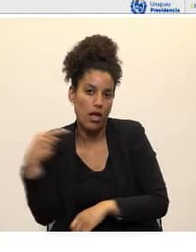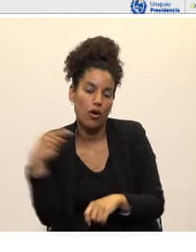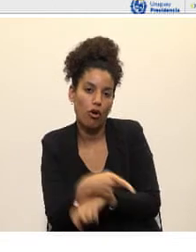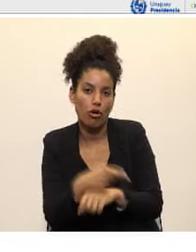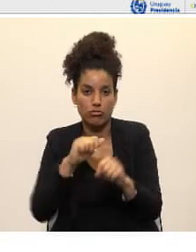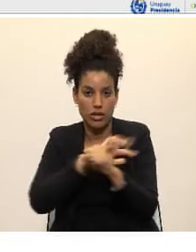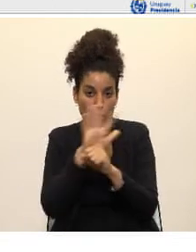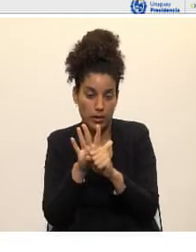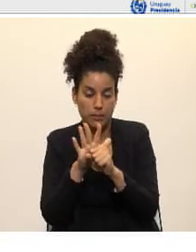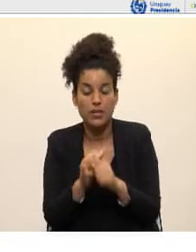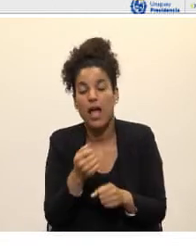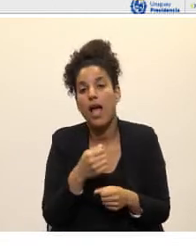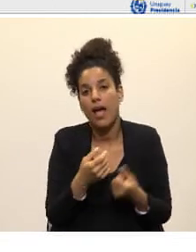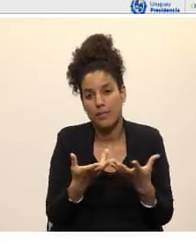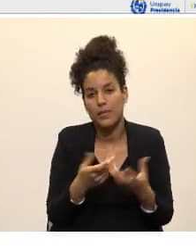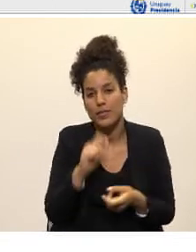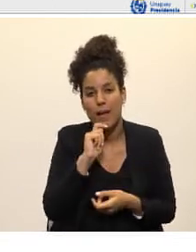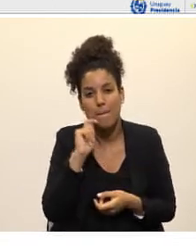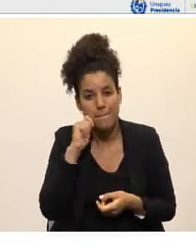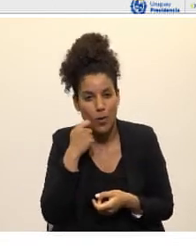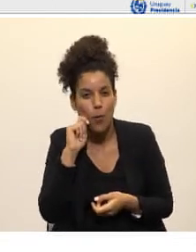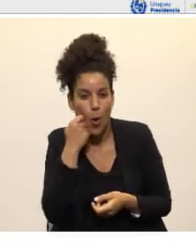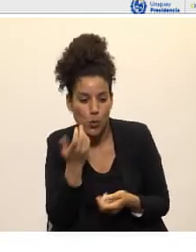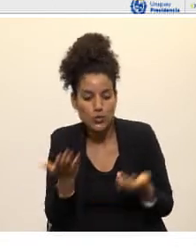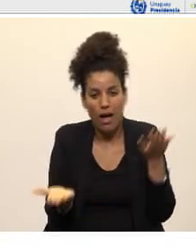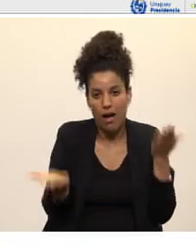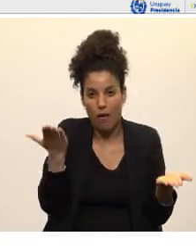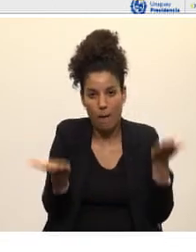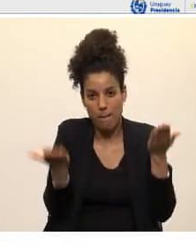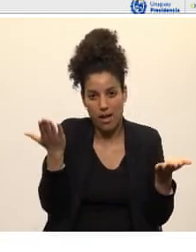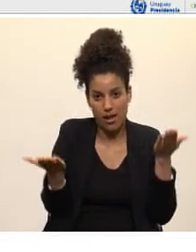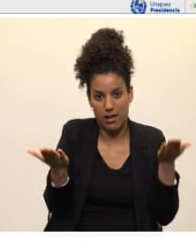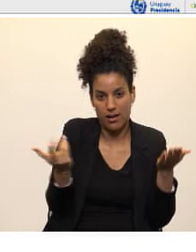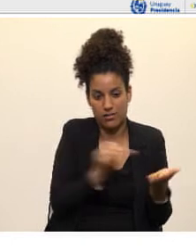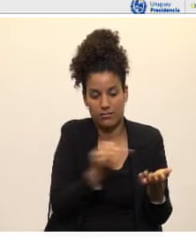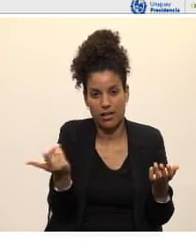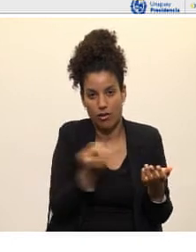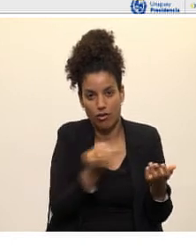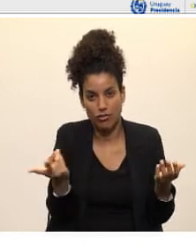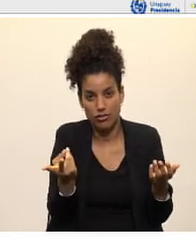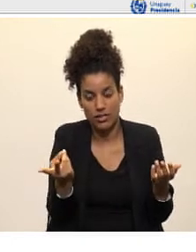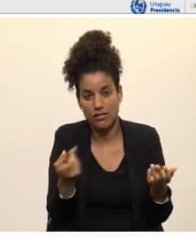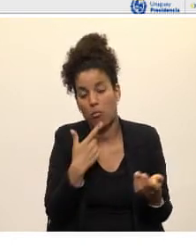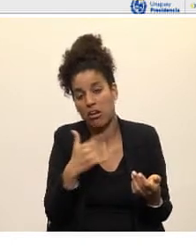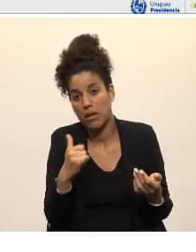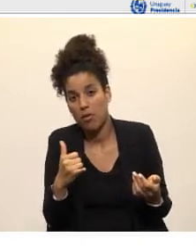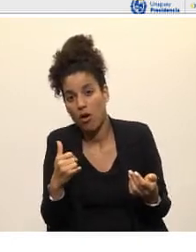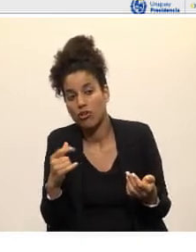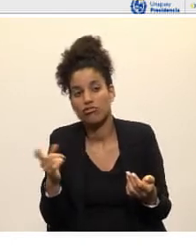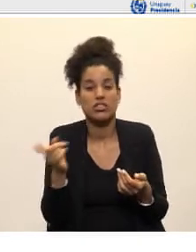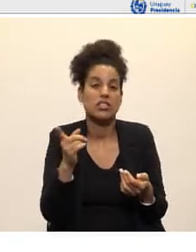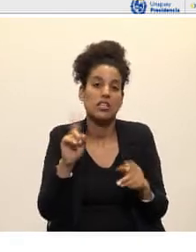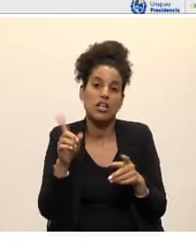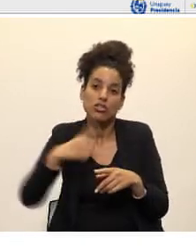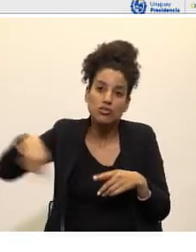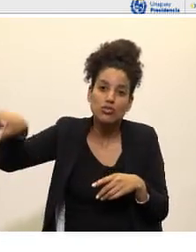esta comparación porque hoy la tenemos tan presente, ¿no? Que si no está toda la población mundial vacunada, no